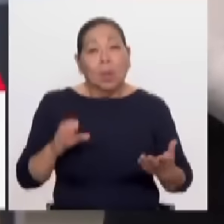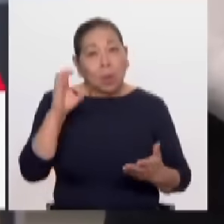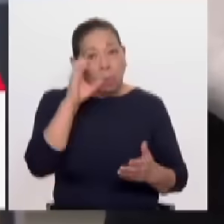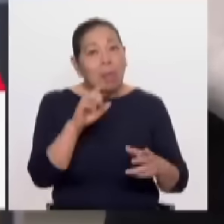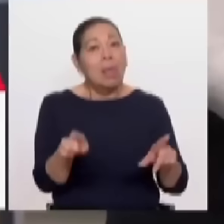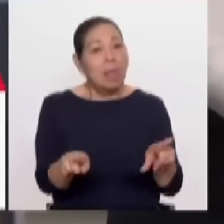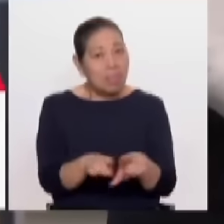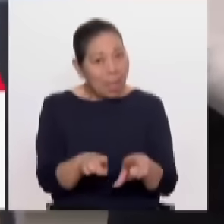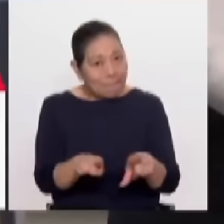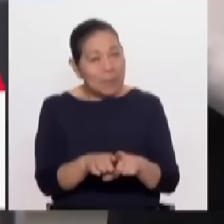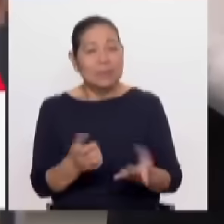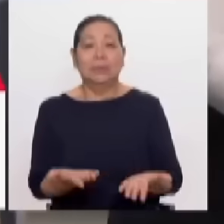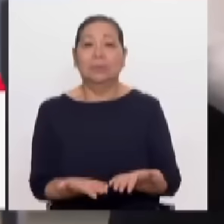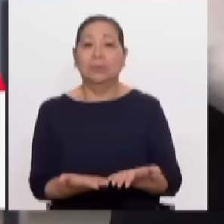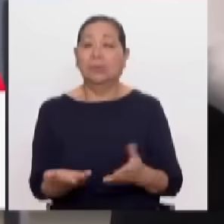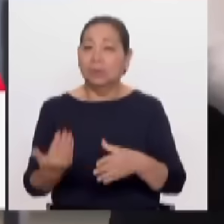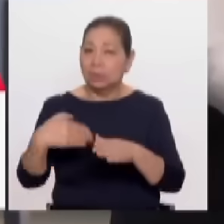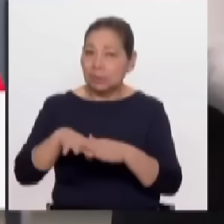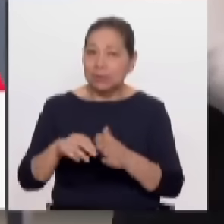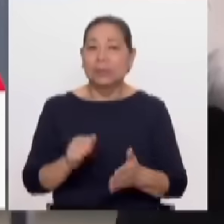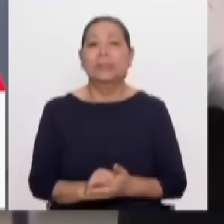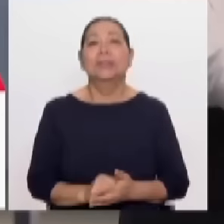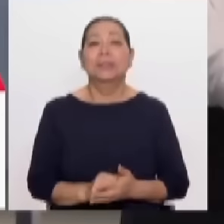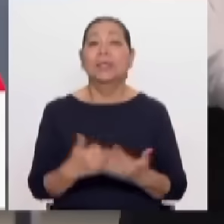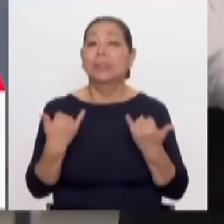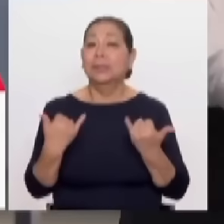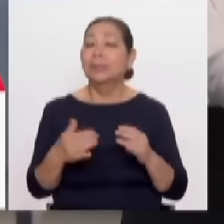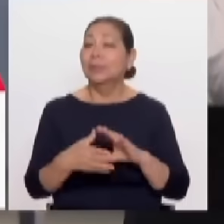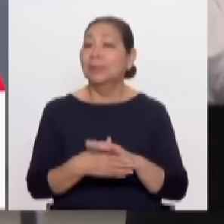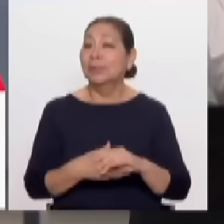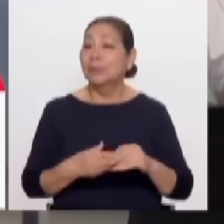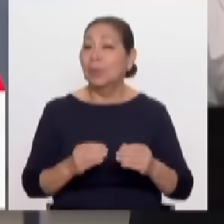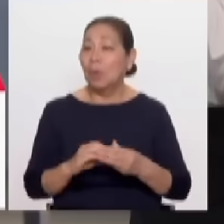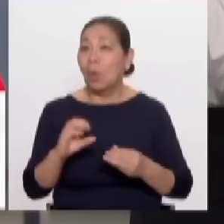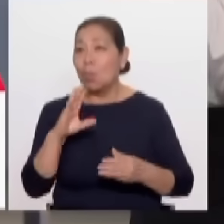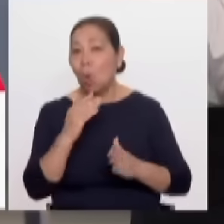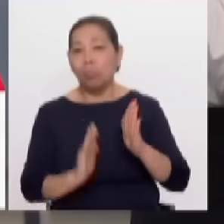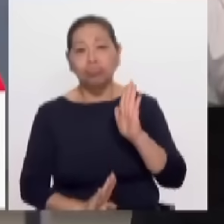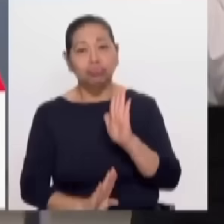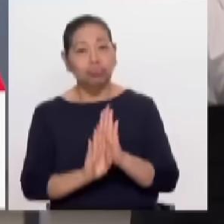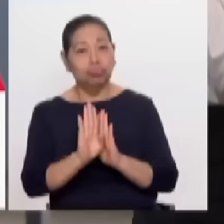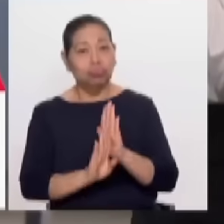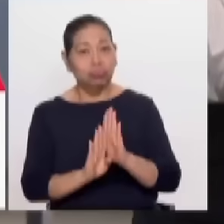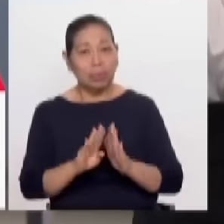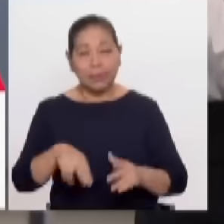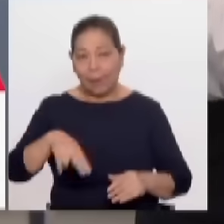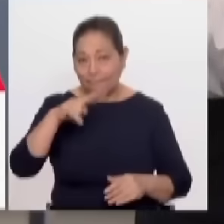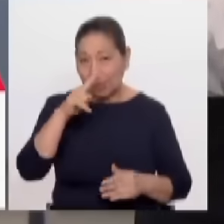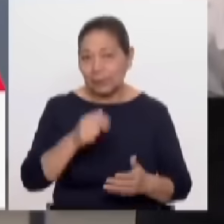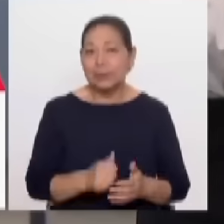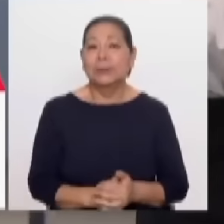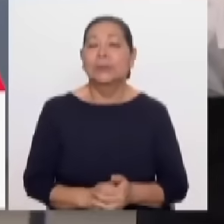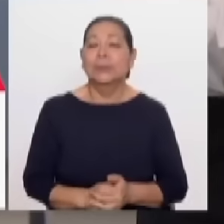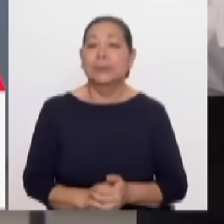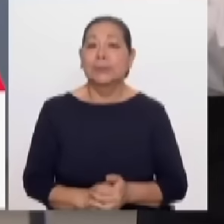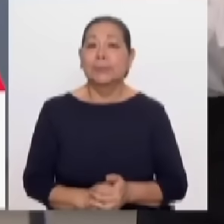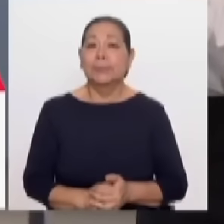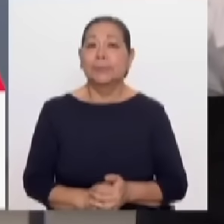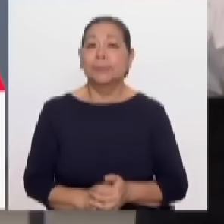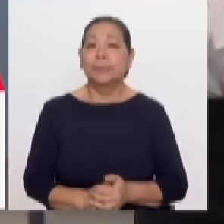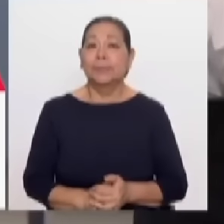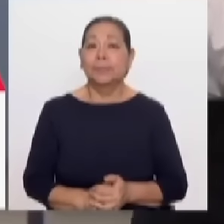busquen también ser parte de esta historia y buscar el desarrollo de nuestro país.